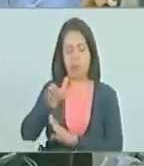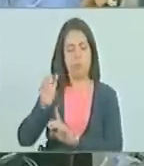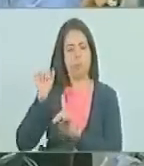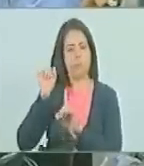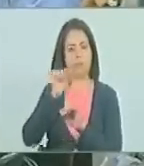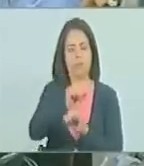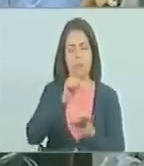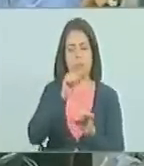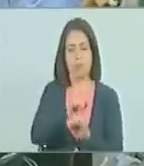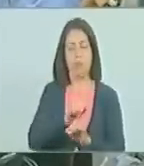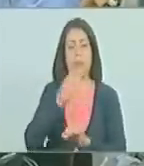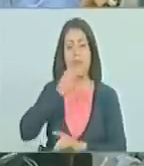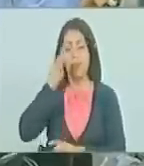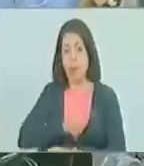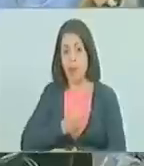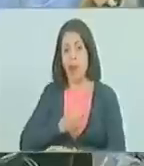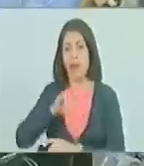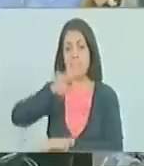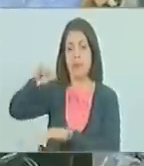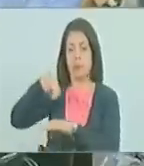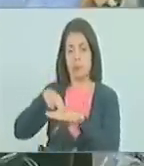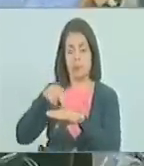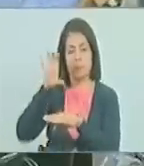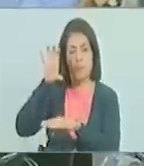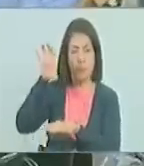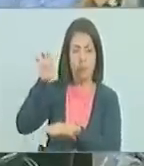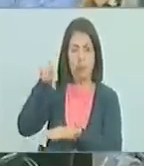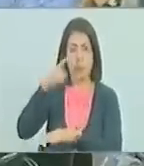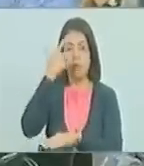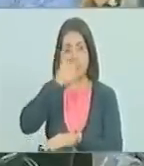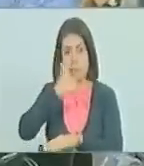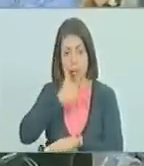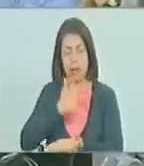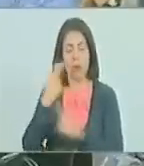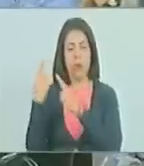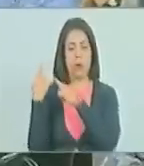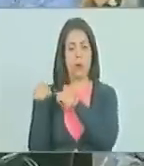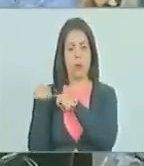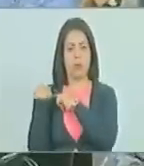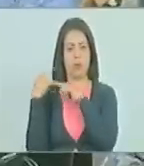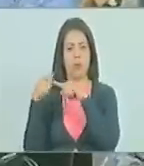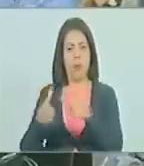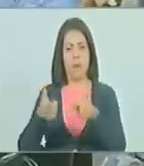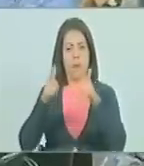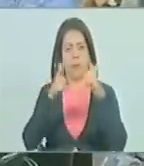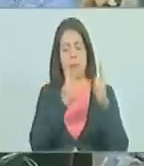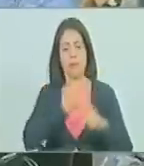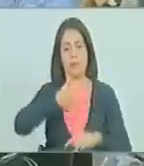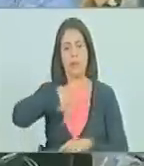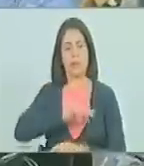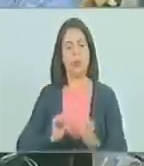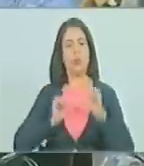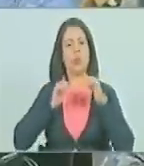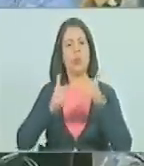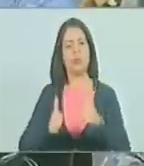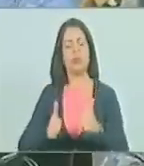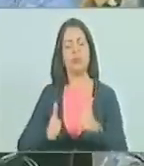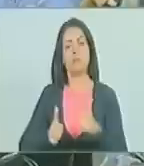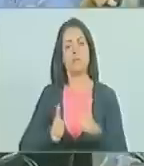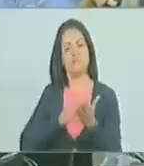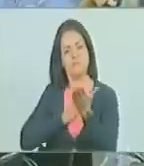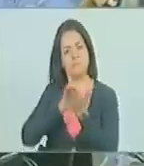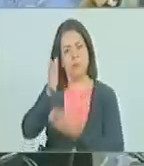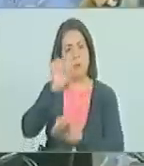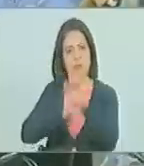luchando por un verdadero nacionalismo serio y responsable que nos permita a nosotros iniciar una cruzada